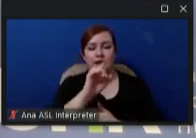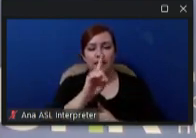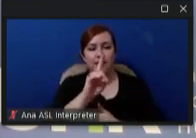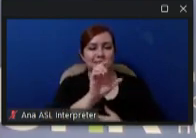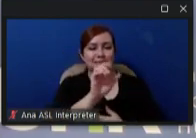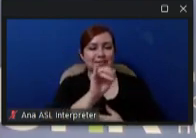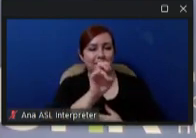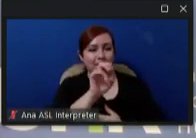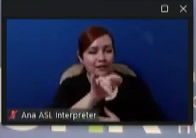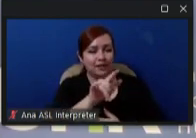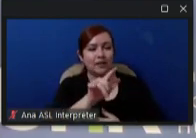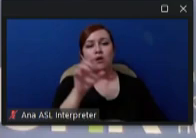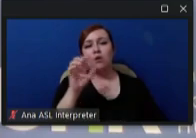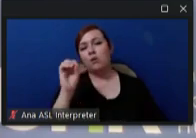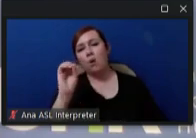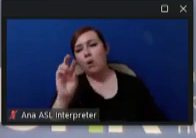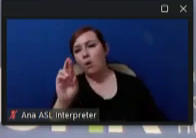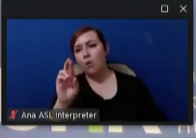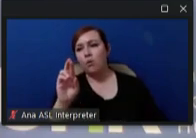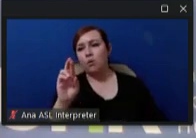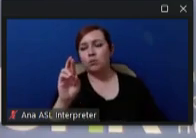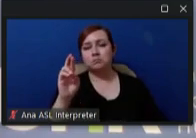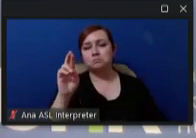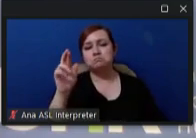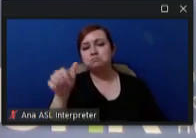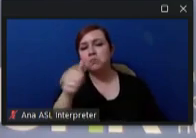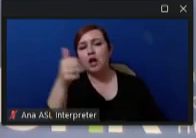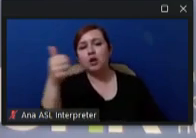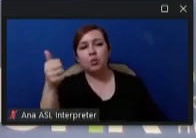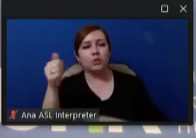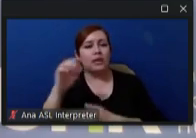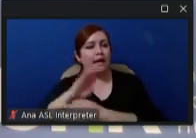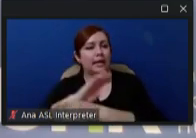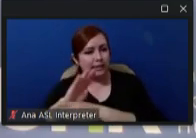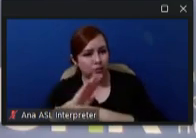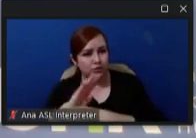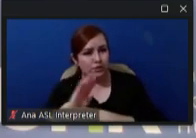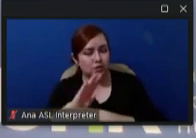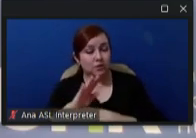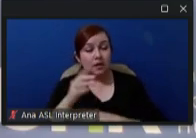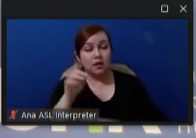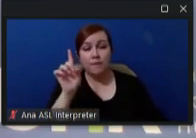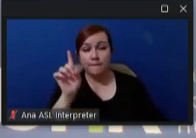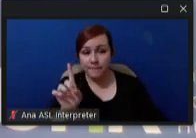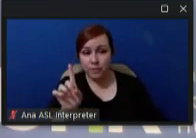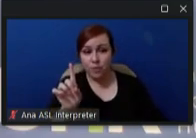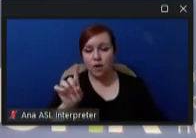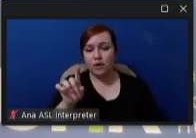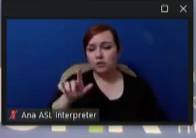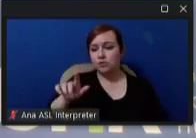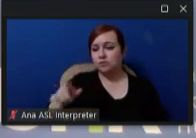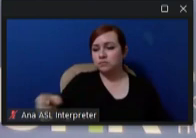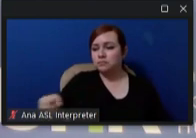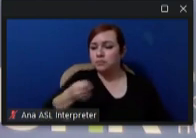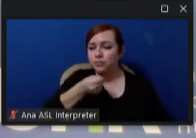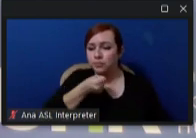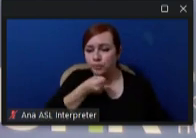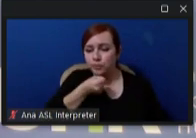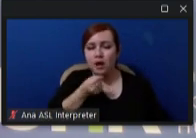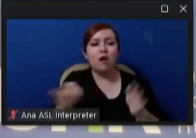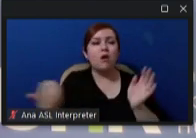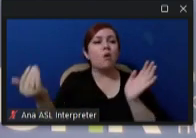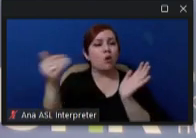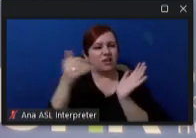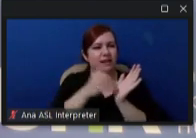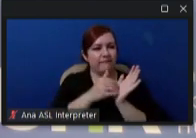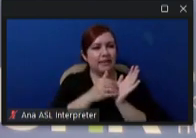determinada institución. Y cada vez que tomen la palabra, vuelvan a decir su nombre,